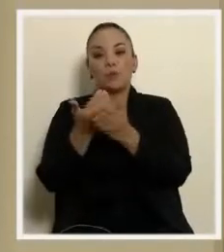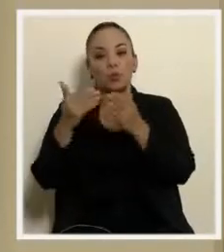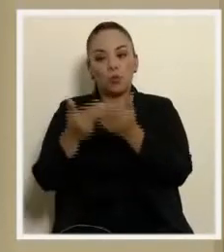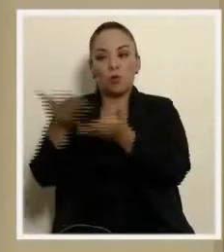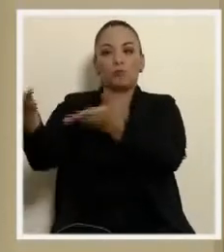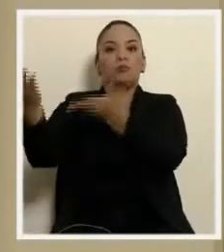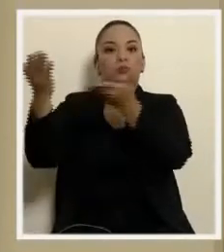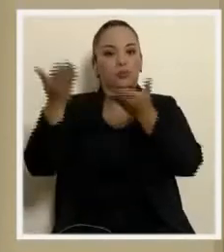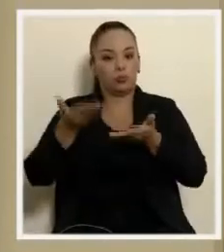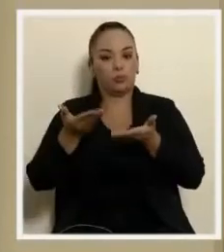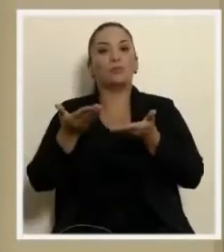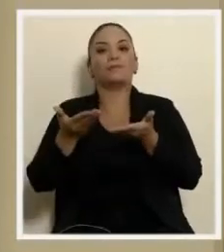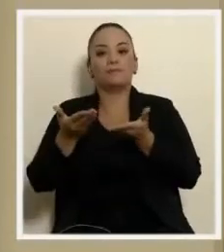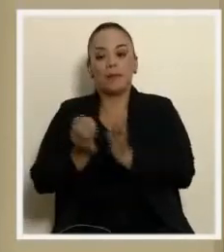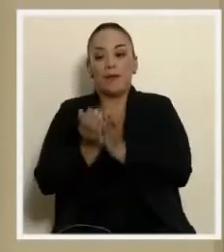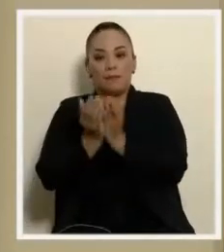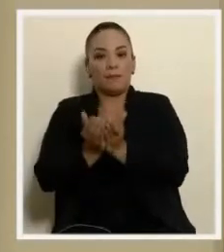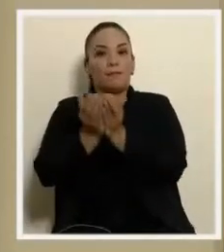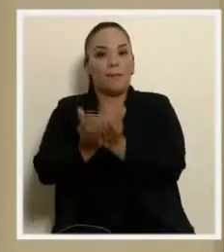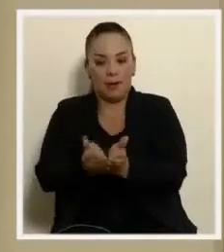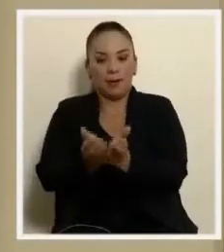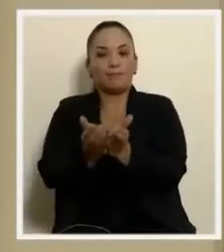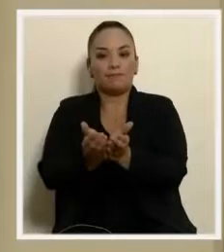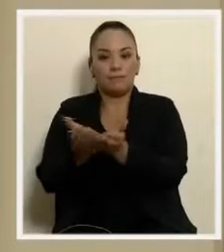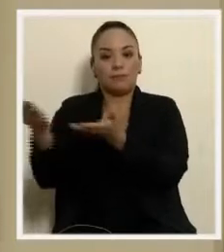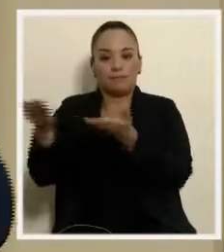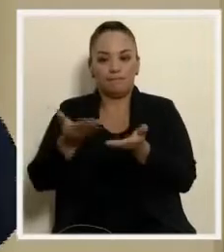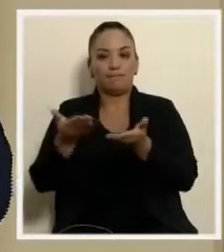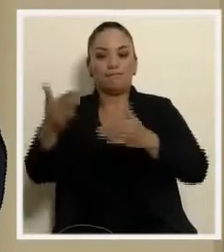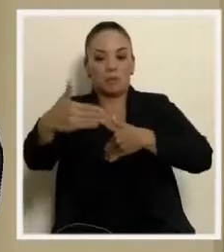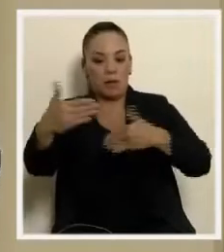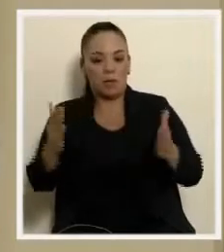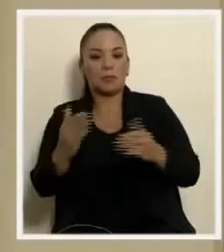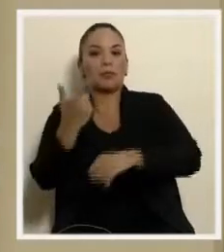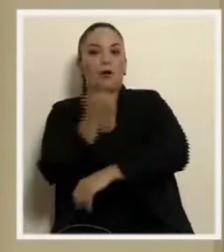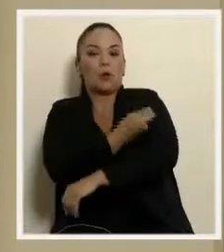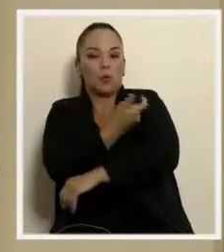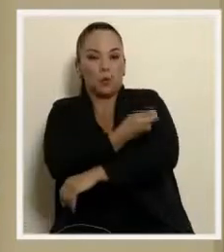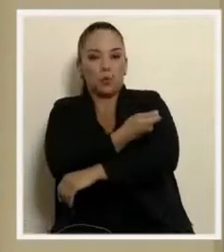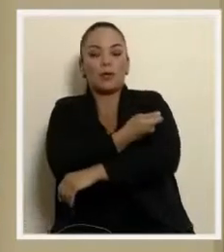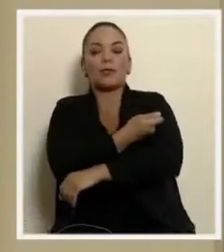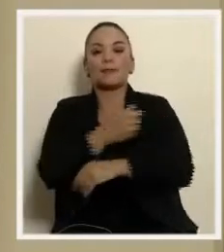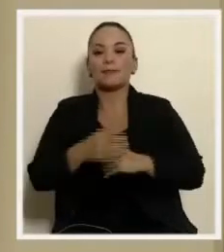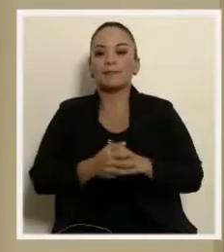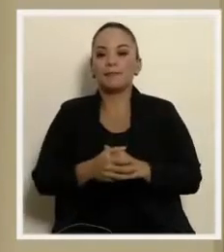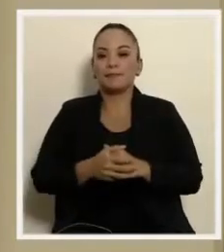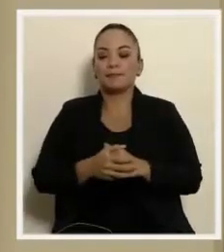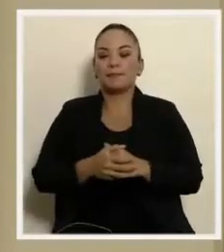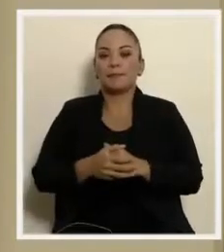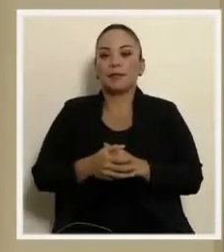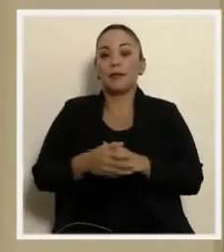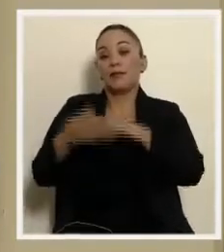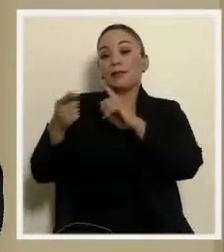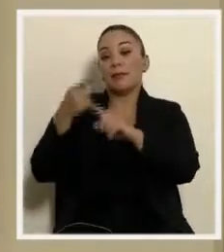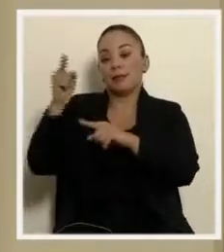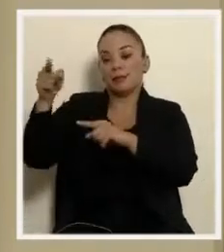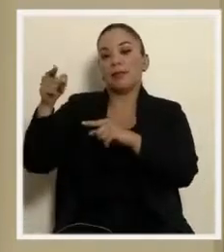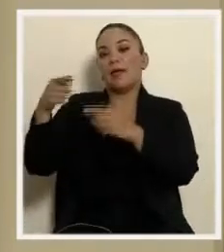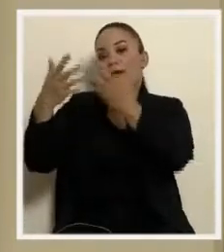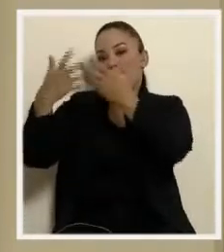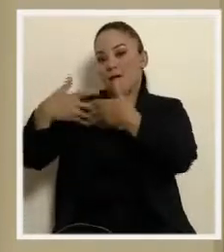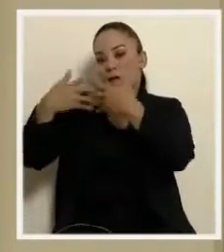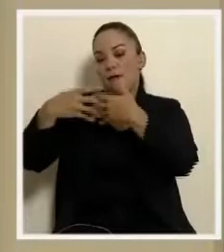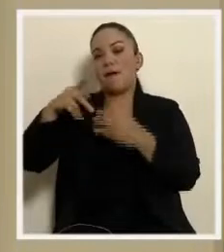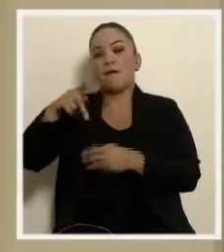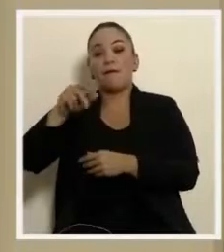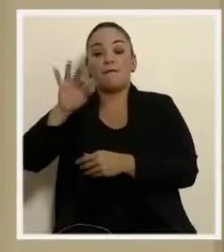nuevo arribo de un embarque de vacunas de las que son suministradas por la casa farmacéutica Pfizer